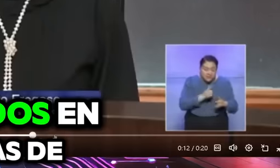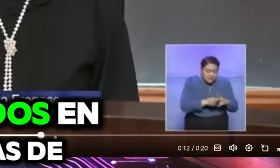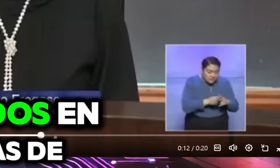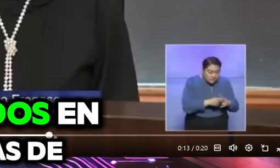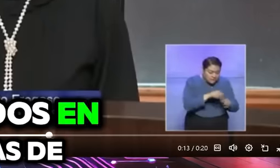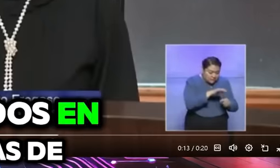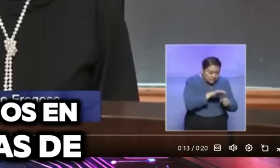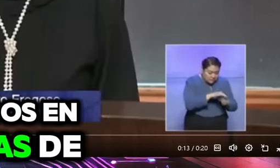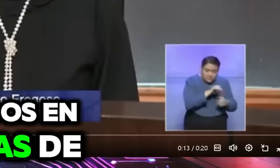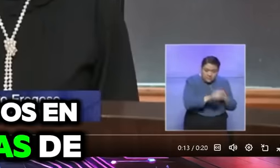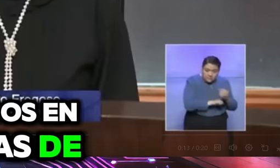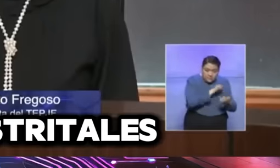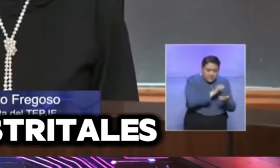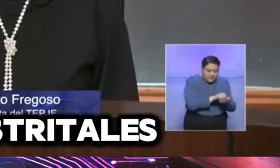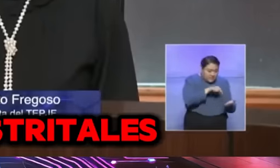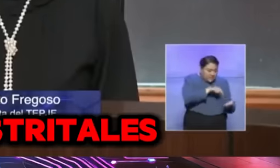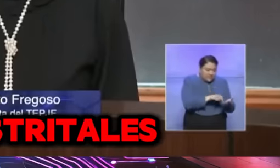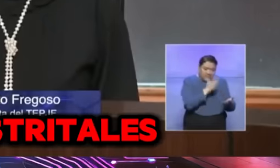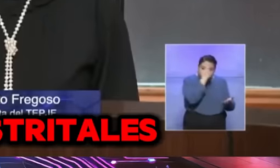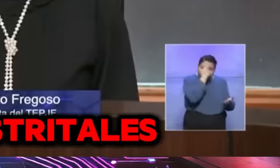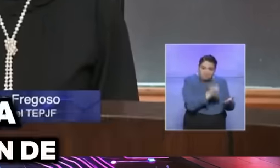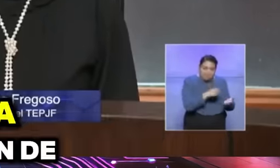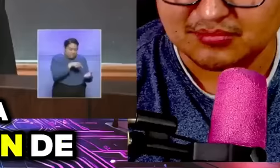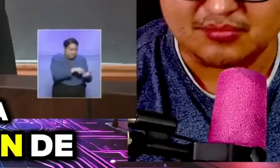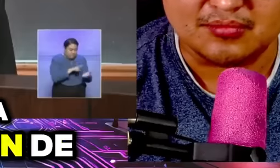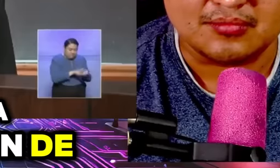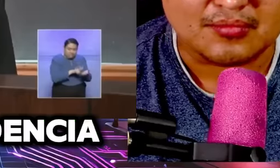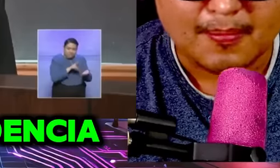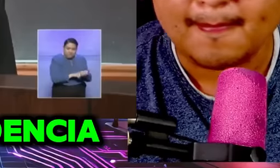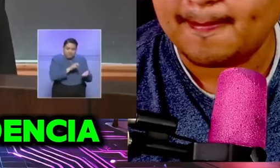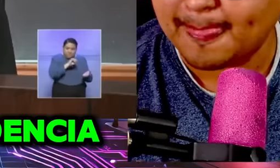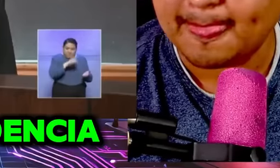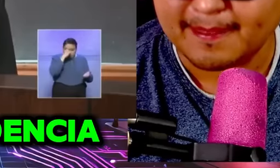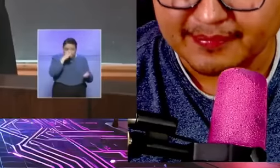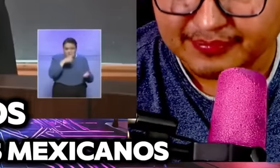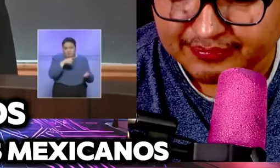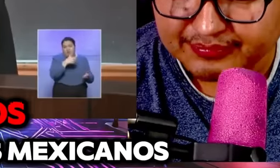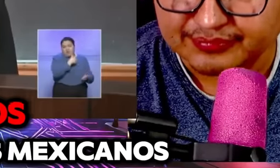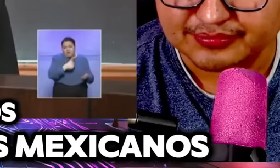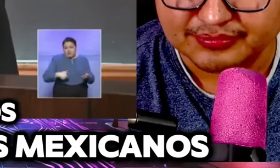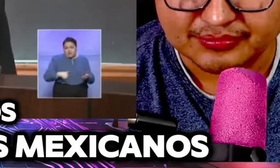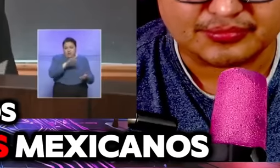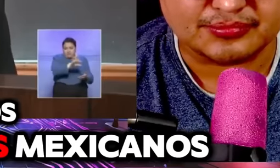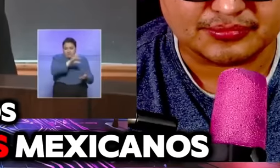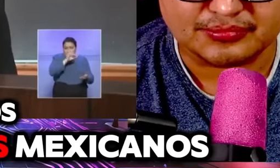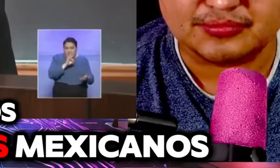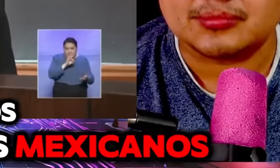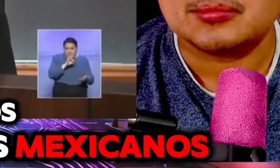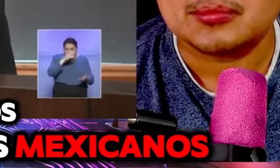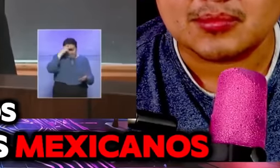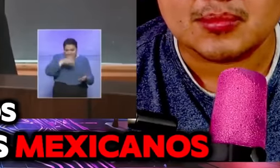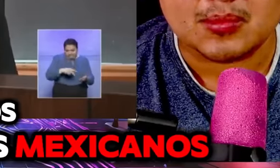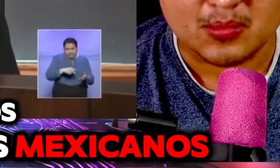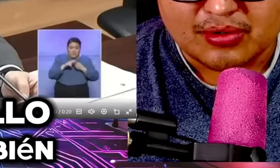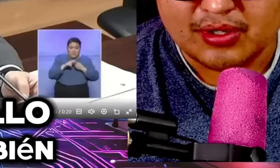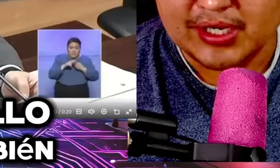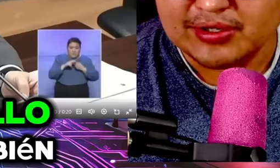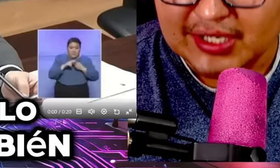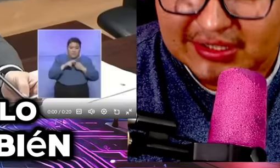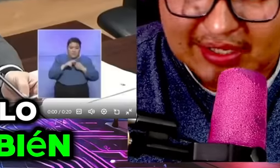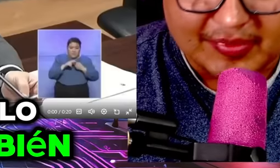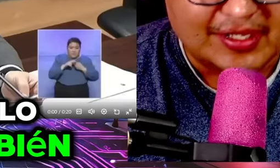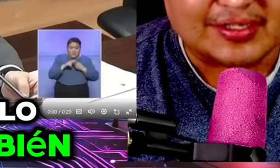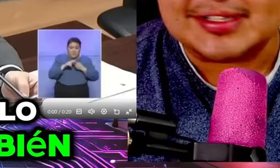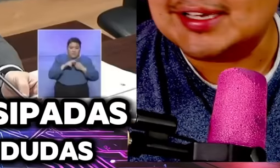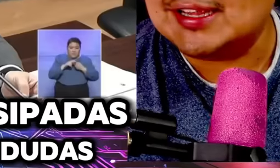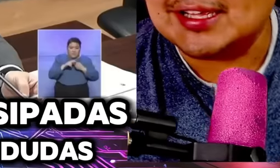resultados contenidos en las actas de cómputo distritales de la elección de la presidencia de los Estados Unidos Mexicanos. Con ello